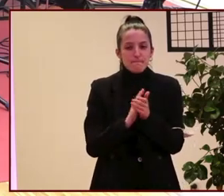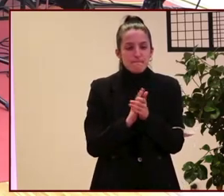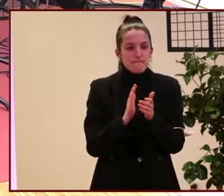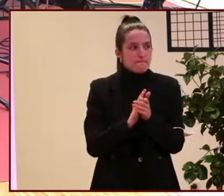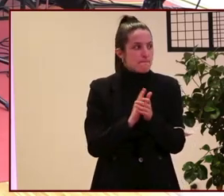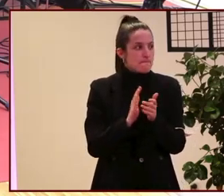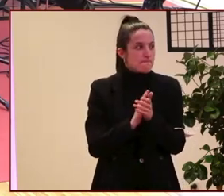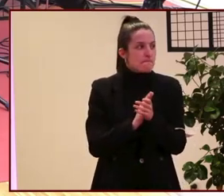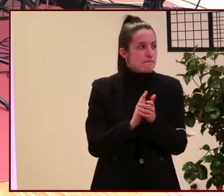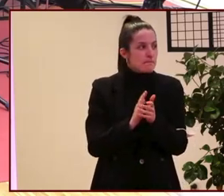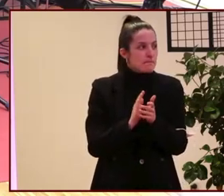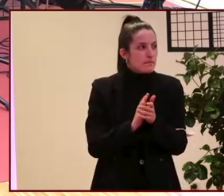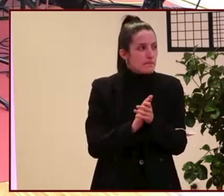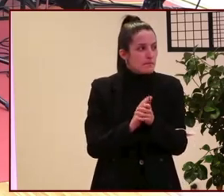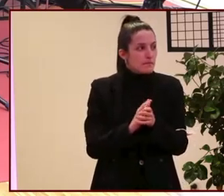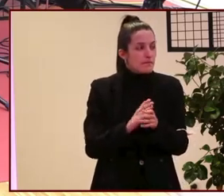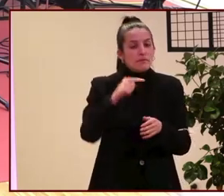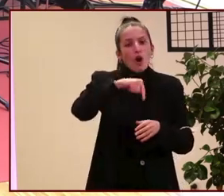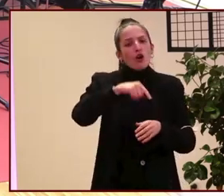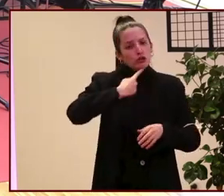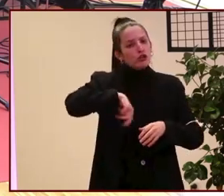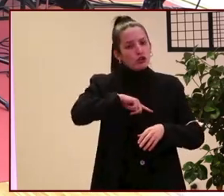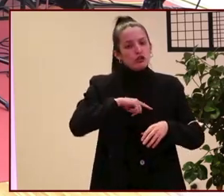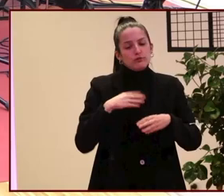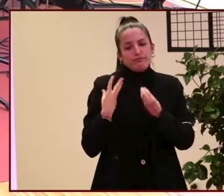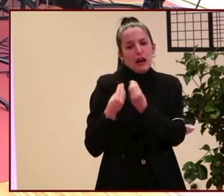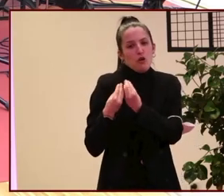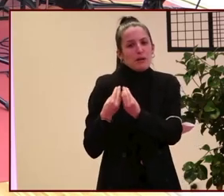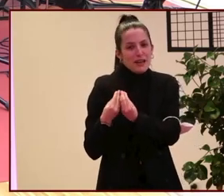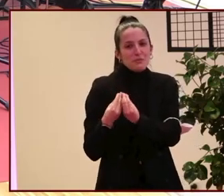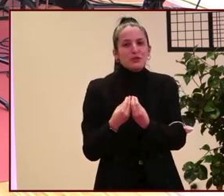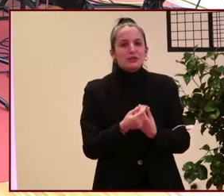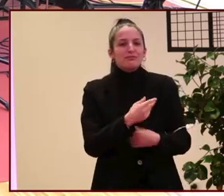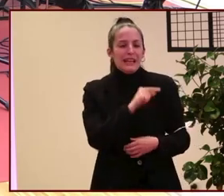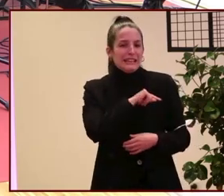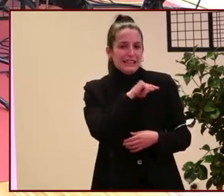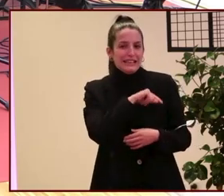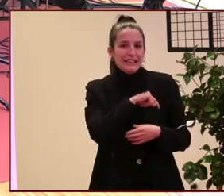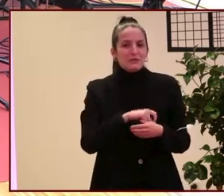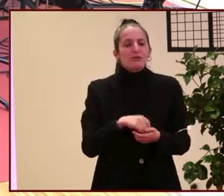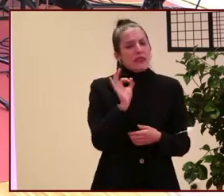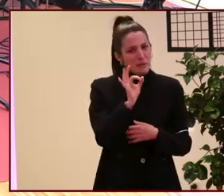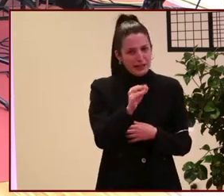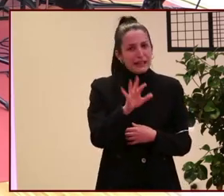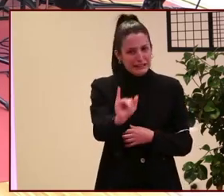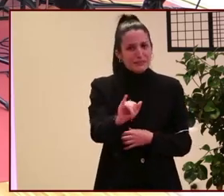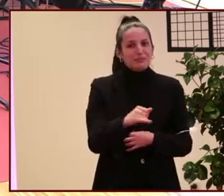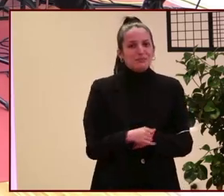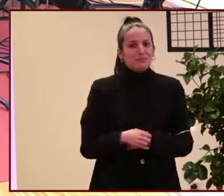esta tarde nos acompañamos sentimos dentro de no se verá de que si de verdad